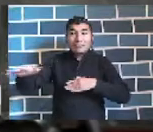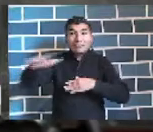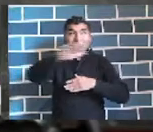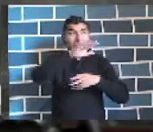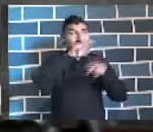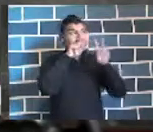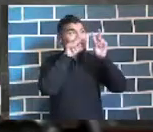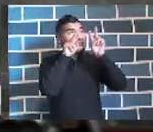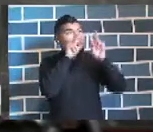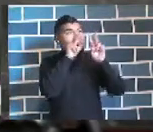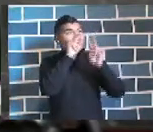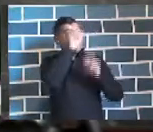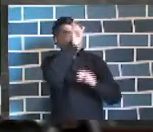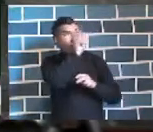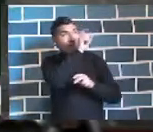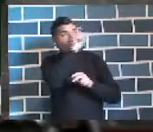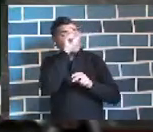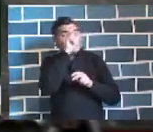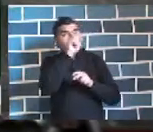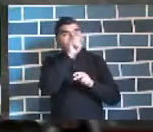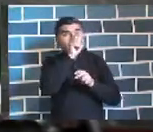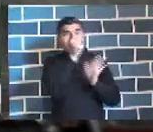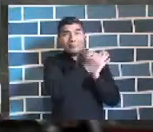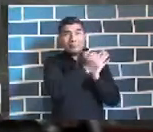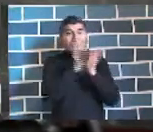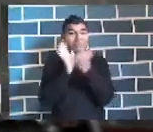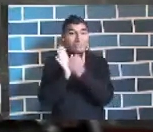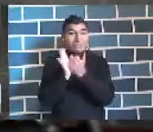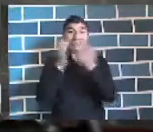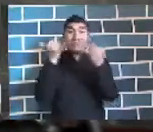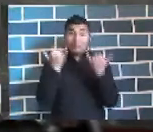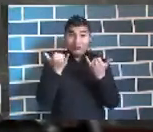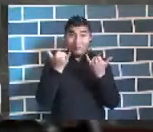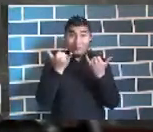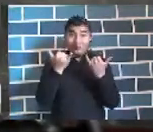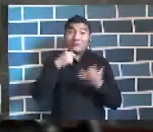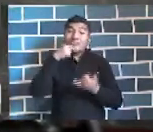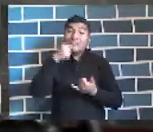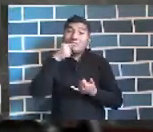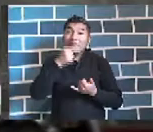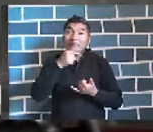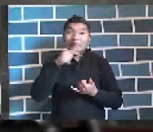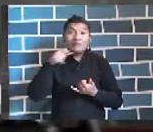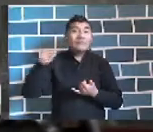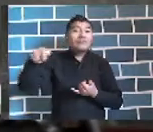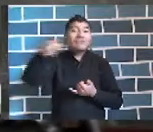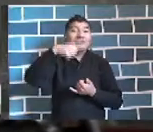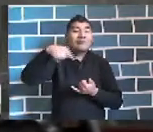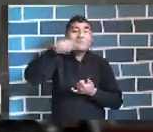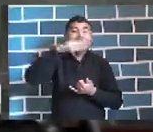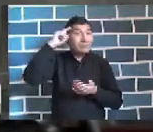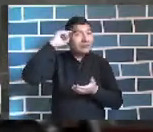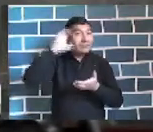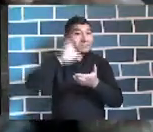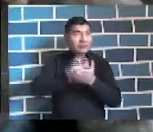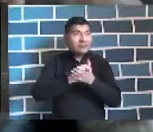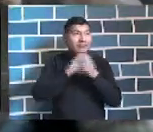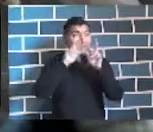mirando. Y yo puedo decirles ahora: están estos creyentes